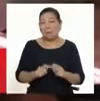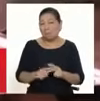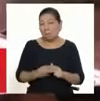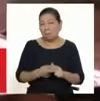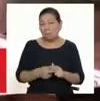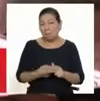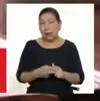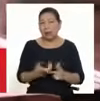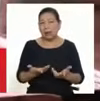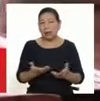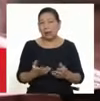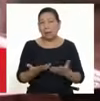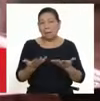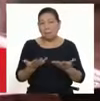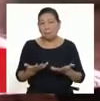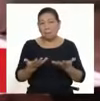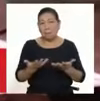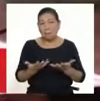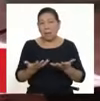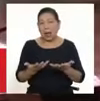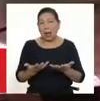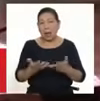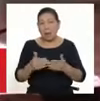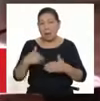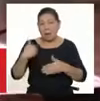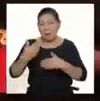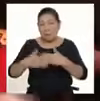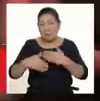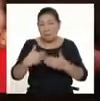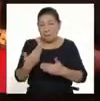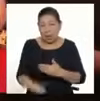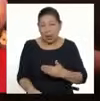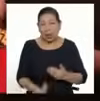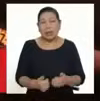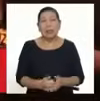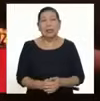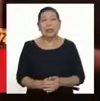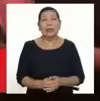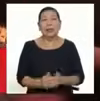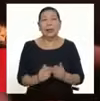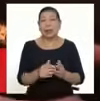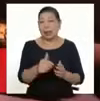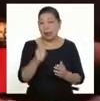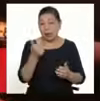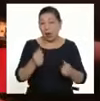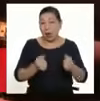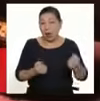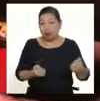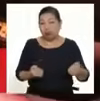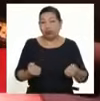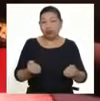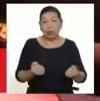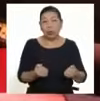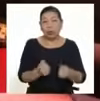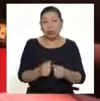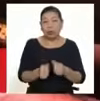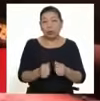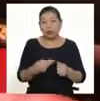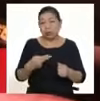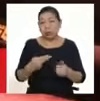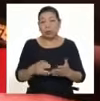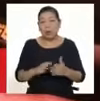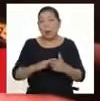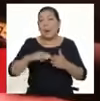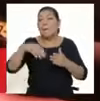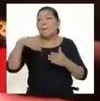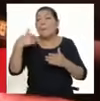desperfecto, provocando que el equipo pesado terminara en medio de la vía. El camión que está en la parte de atrás está llevando un grupo electrógeno, el cual